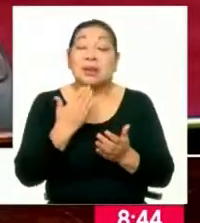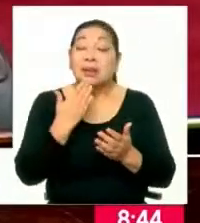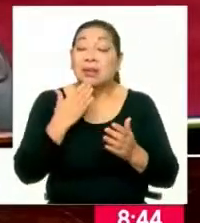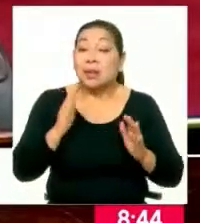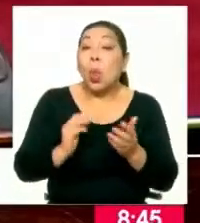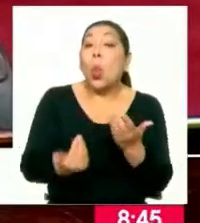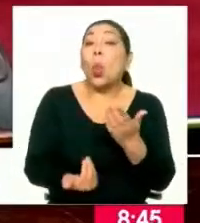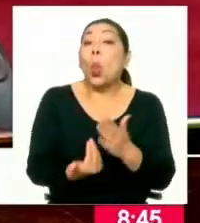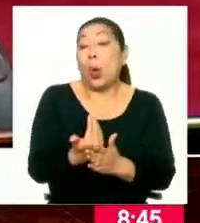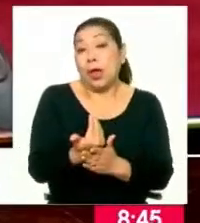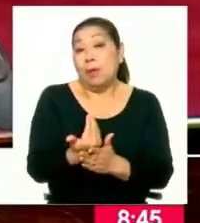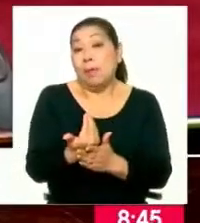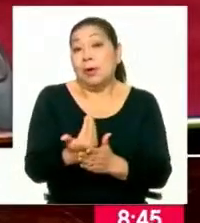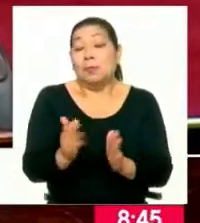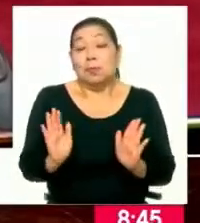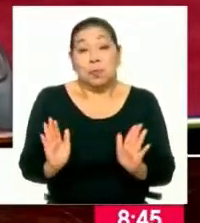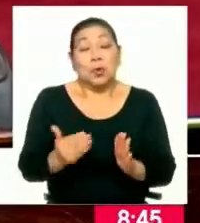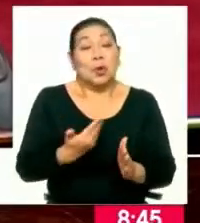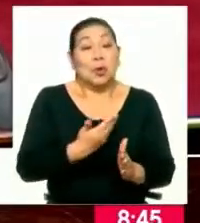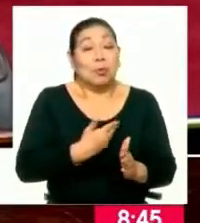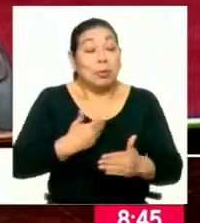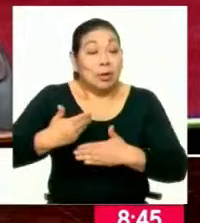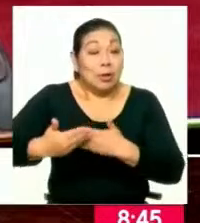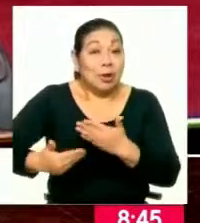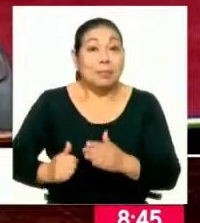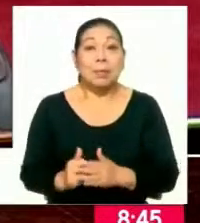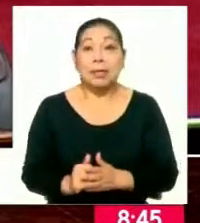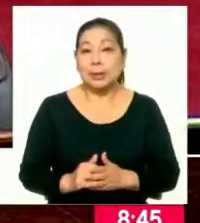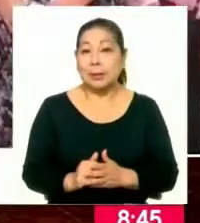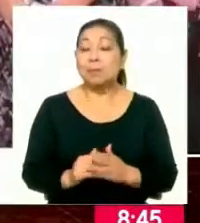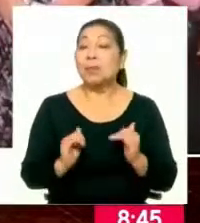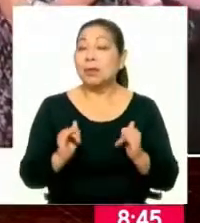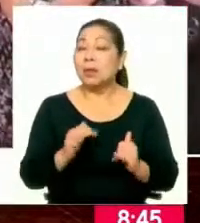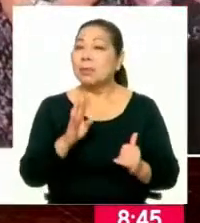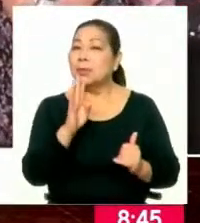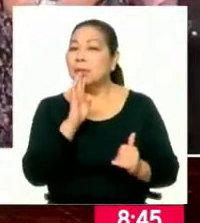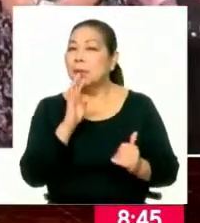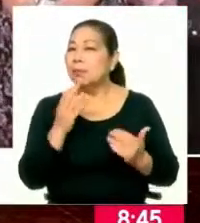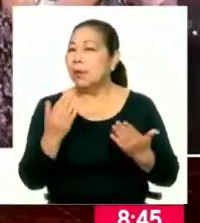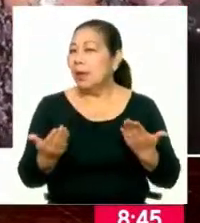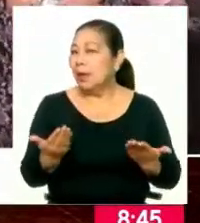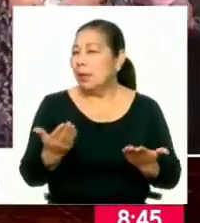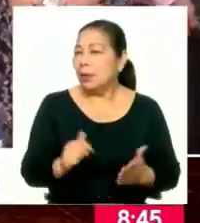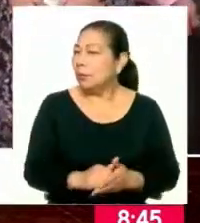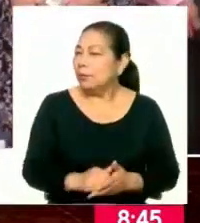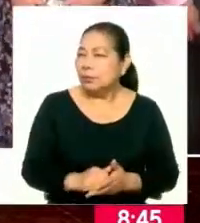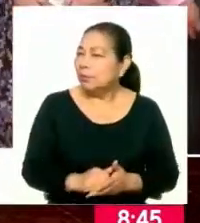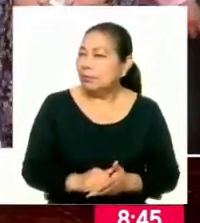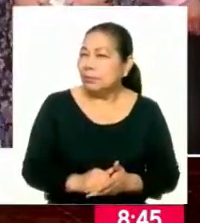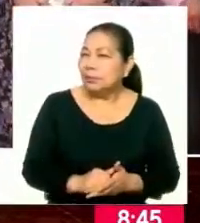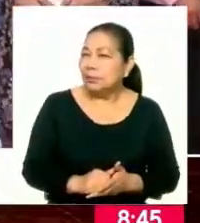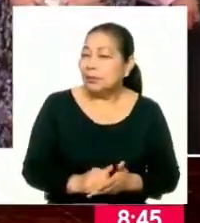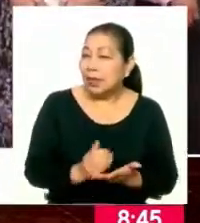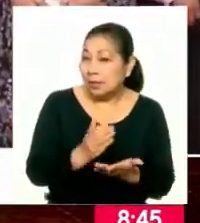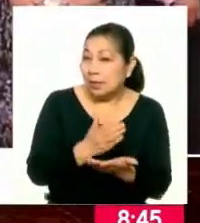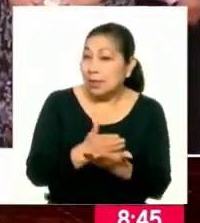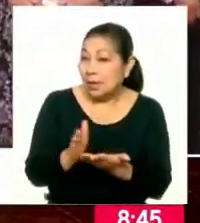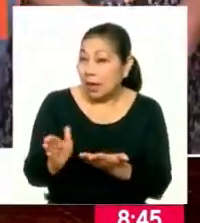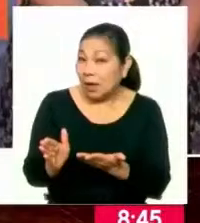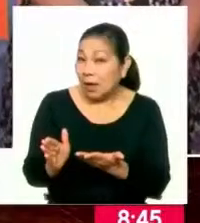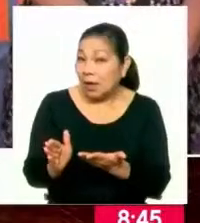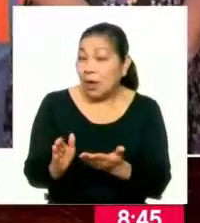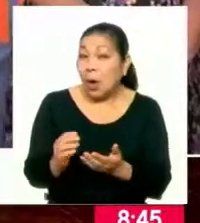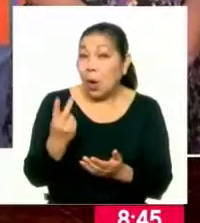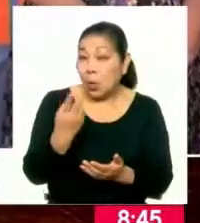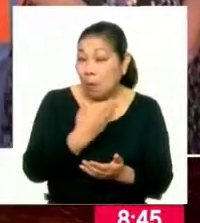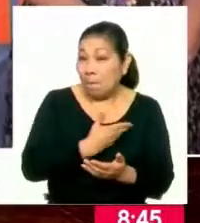entonces asumiría la presidencia de la República en un gobierno de transición. Es decir, estamos hablando de destituir o